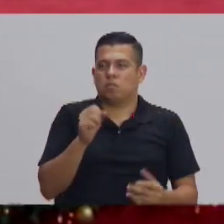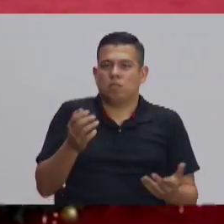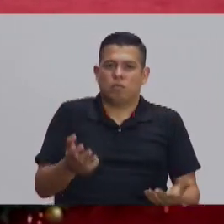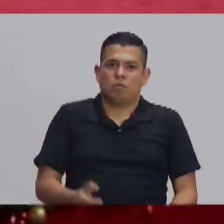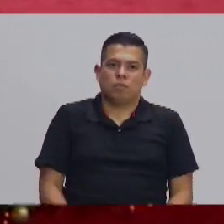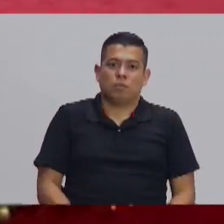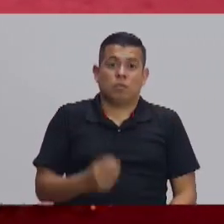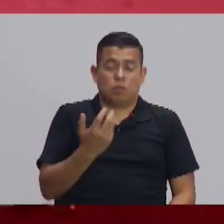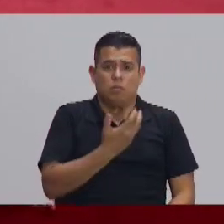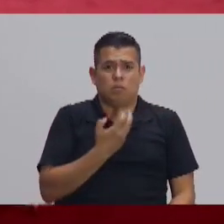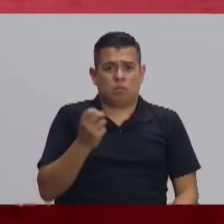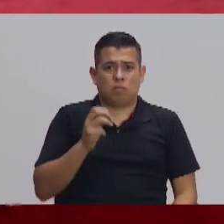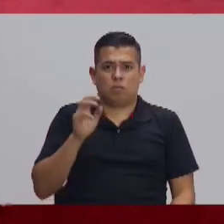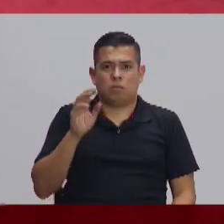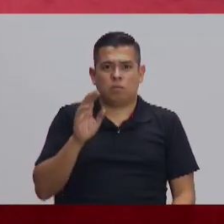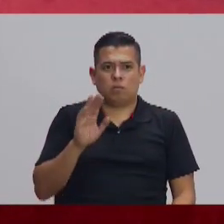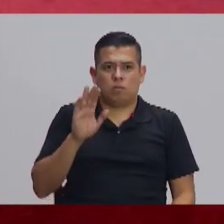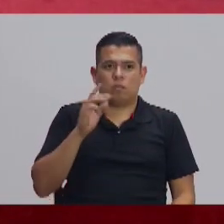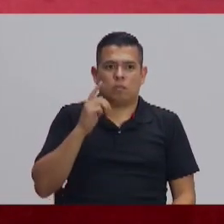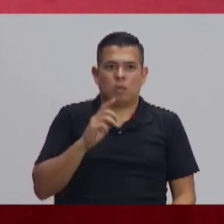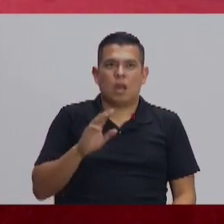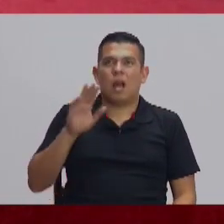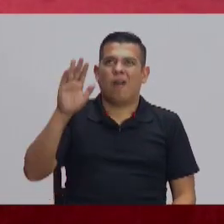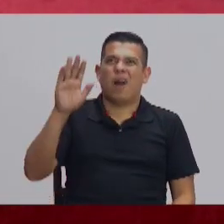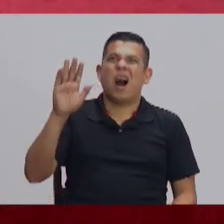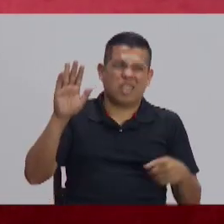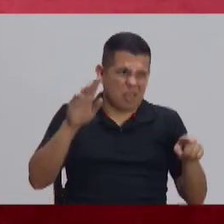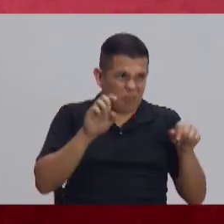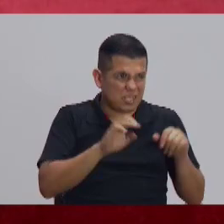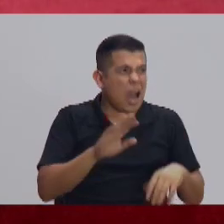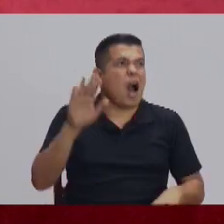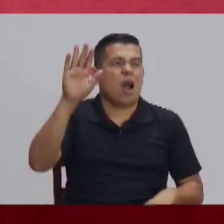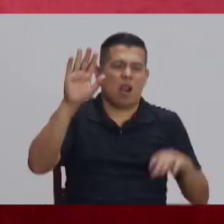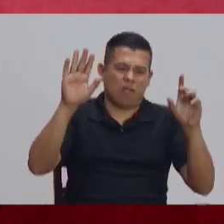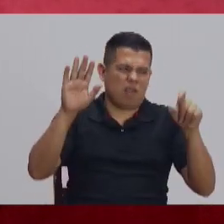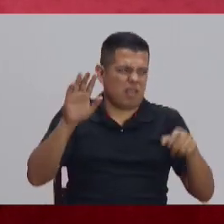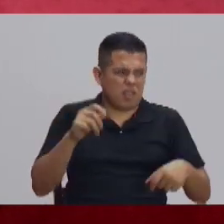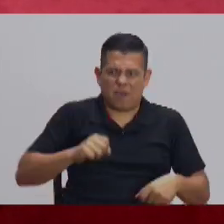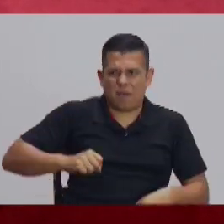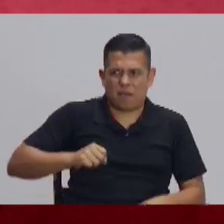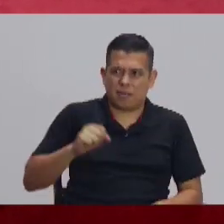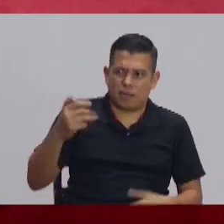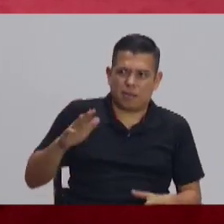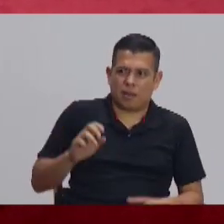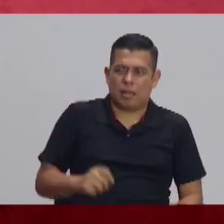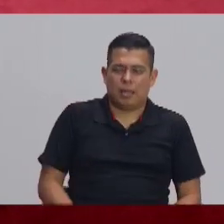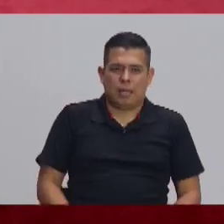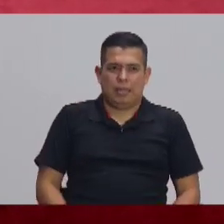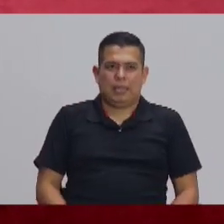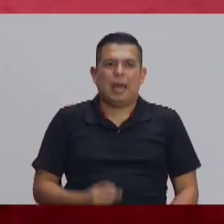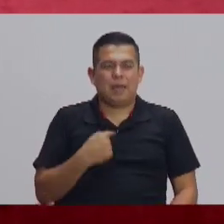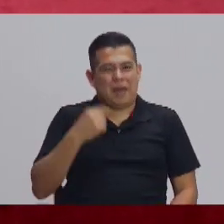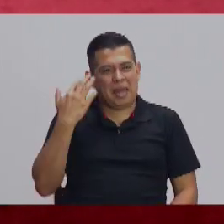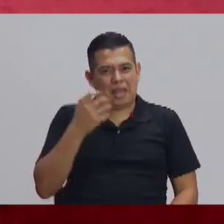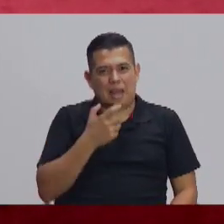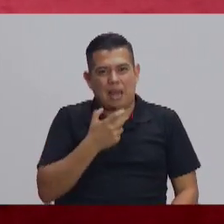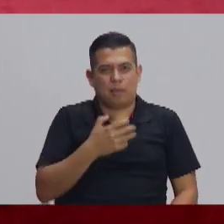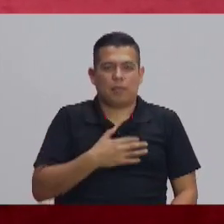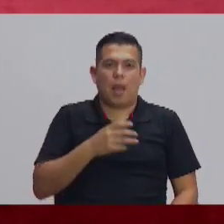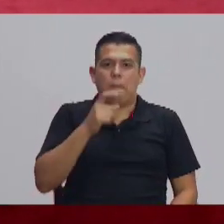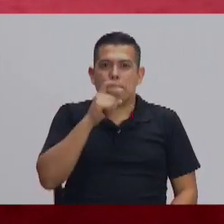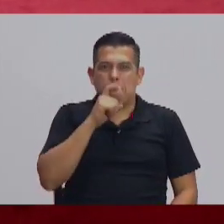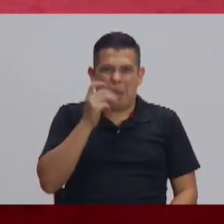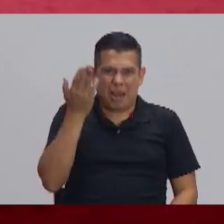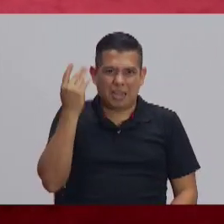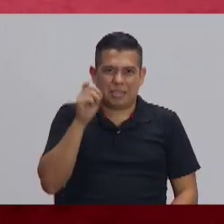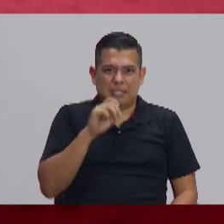no participamos levántese humana ya van a decir a saber que levanten las manos ya saben saben que a mí me daba risa mi papá tenía